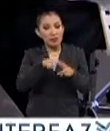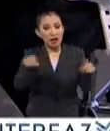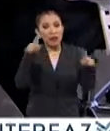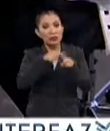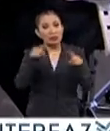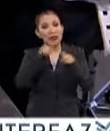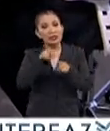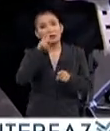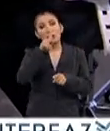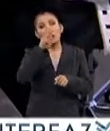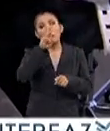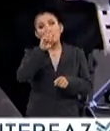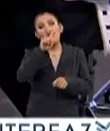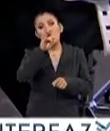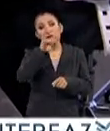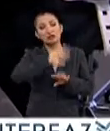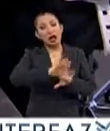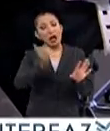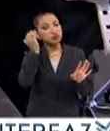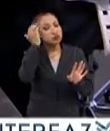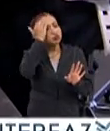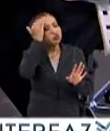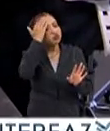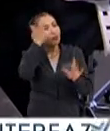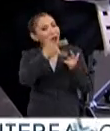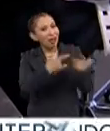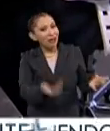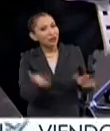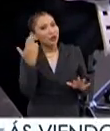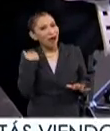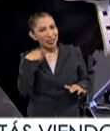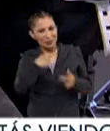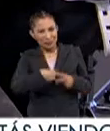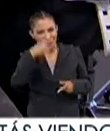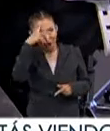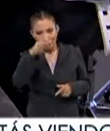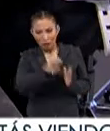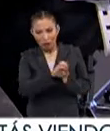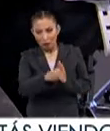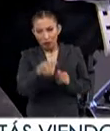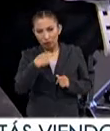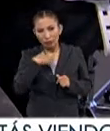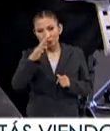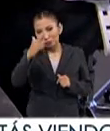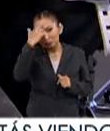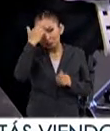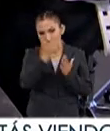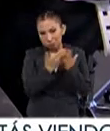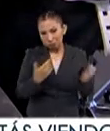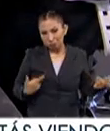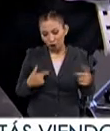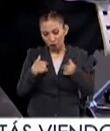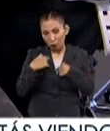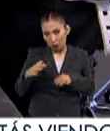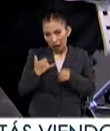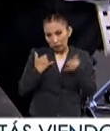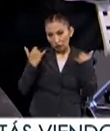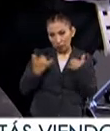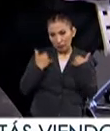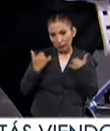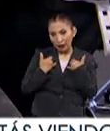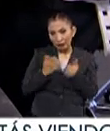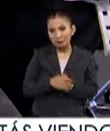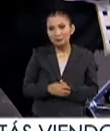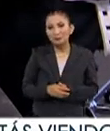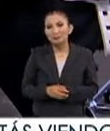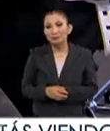quedado como clásicos ya en la historia de los mexicanos. Yo, por supuesto, me recuerdo cuando era un poco más joven, que no